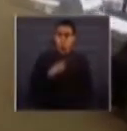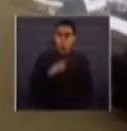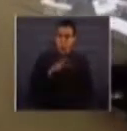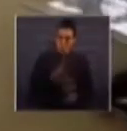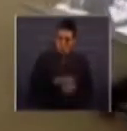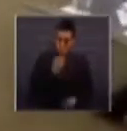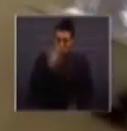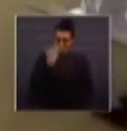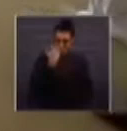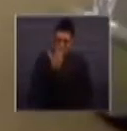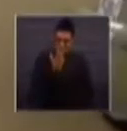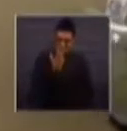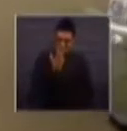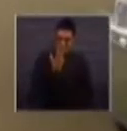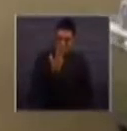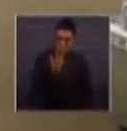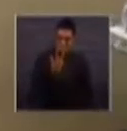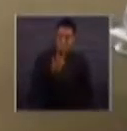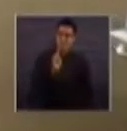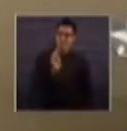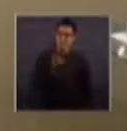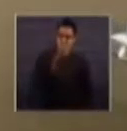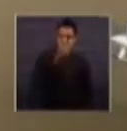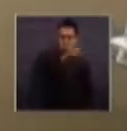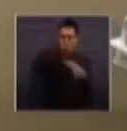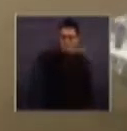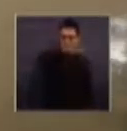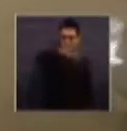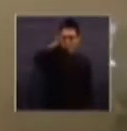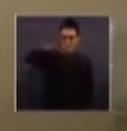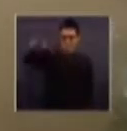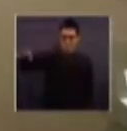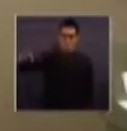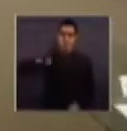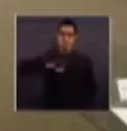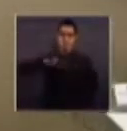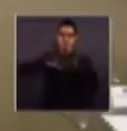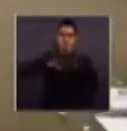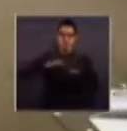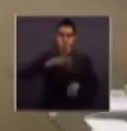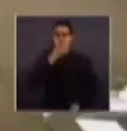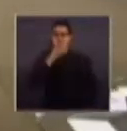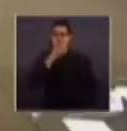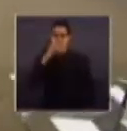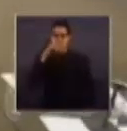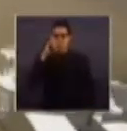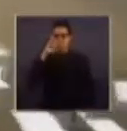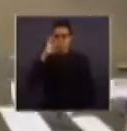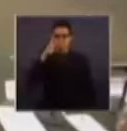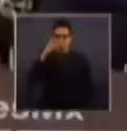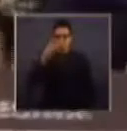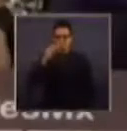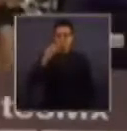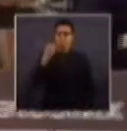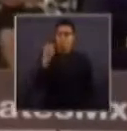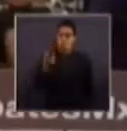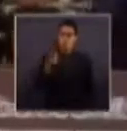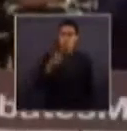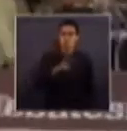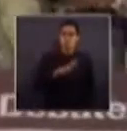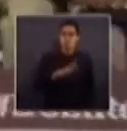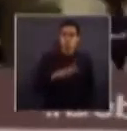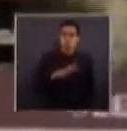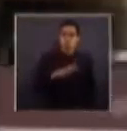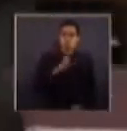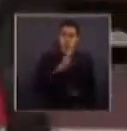fueron los polígonos de pobreza que estuviste trabajando, Diego Sinoé, y que obviamente, pues ahí están los pobres resultados